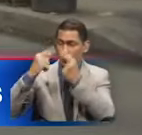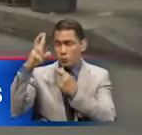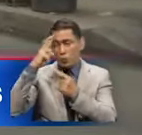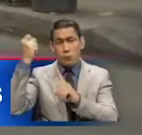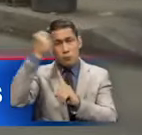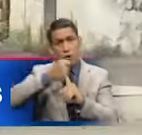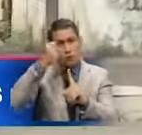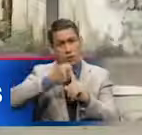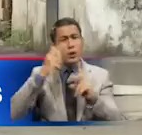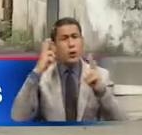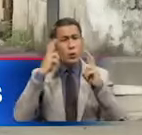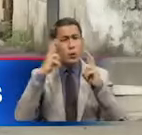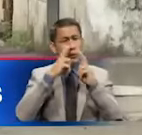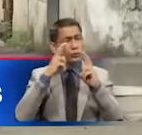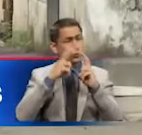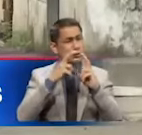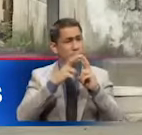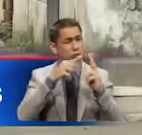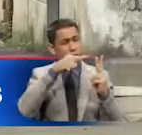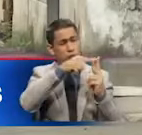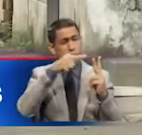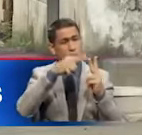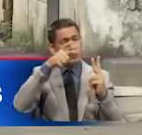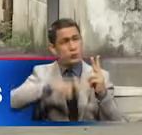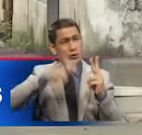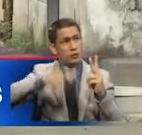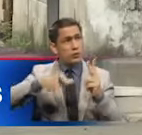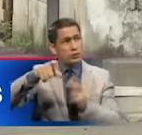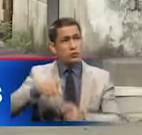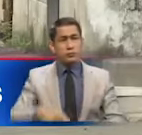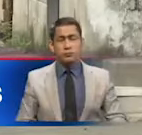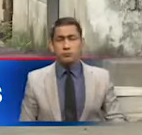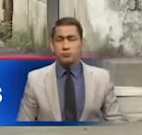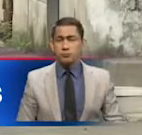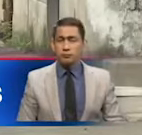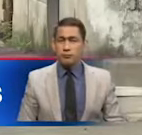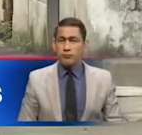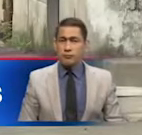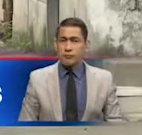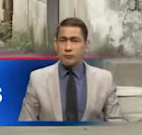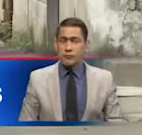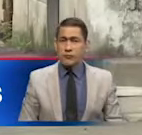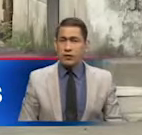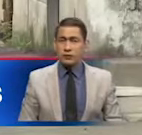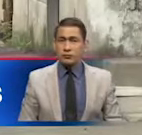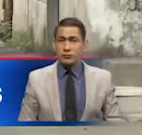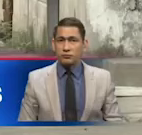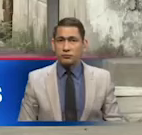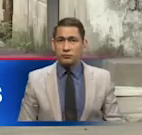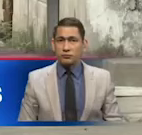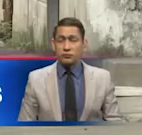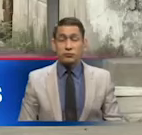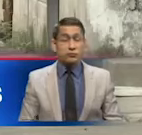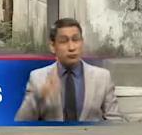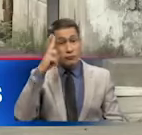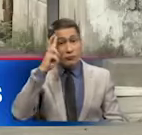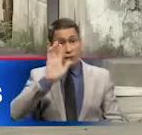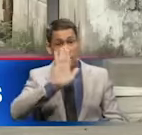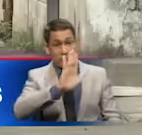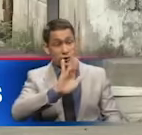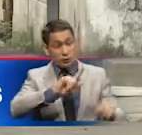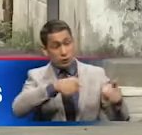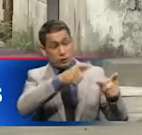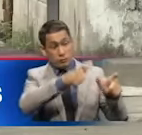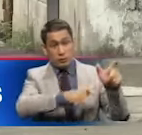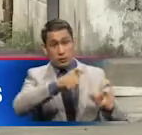Que se pongan más pilas en esas investigaciones y den con el paradero de lo criminal. ¿Algún tipo de amenaza? No sé, sinceramente.